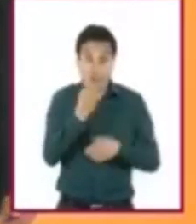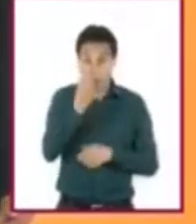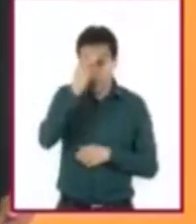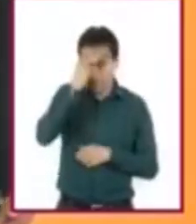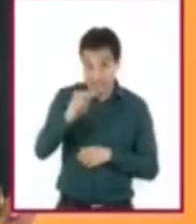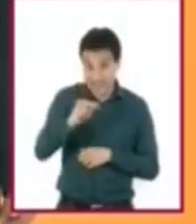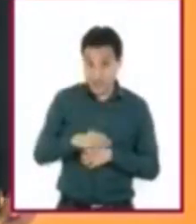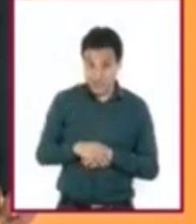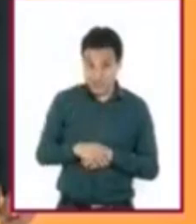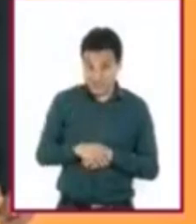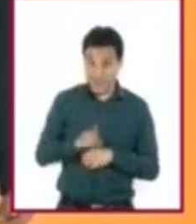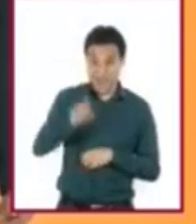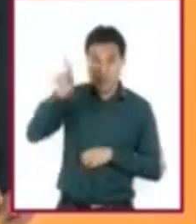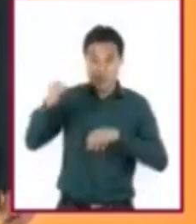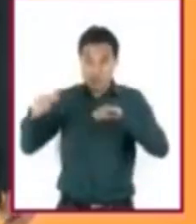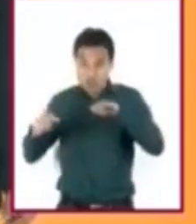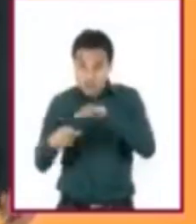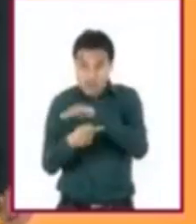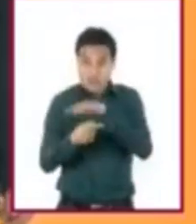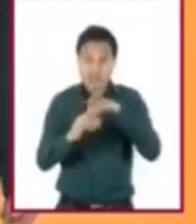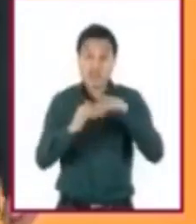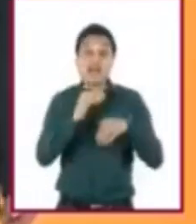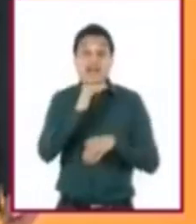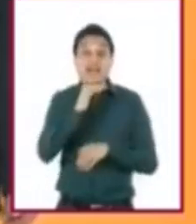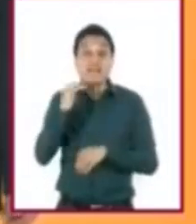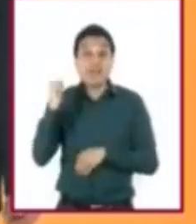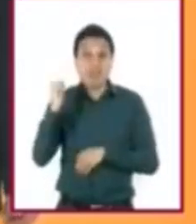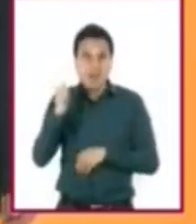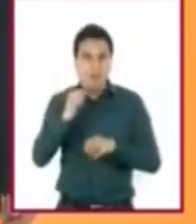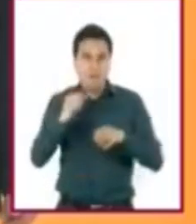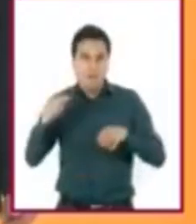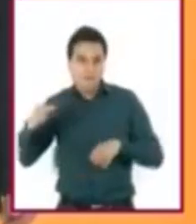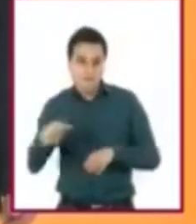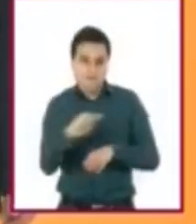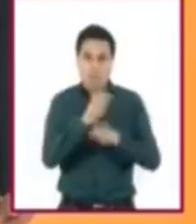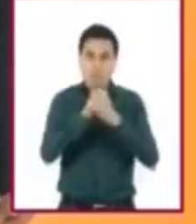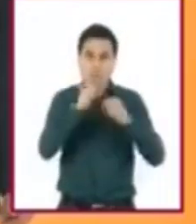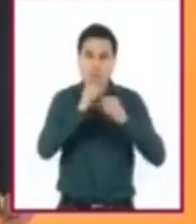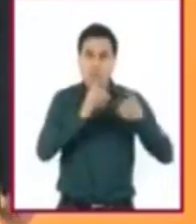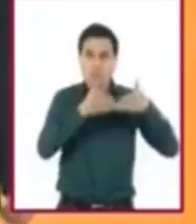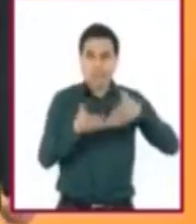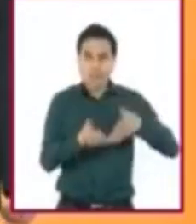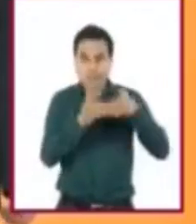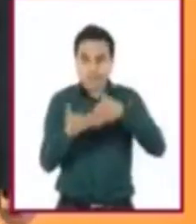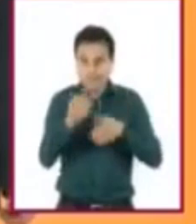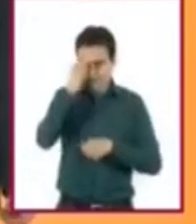atacadas por submarinos alemanes, lo que propició que nuestro país le declarara la guerra a Alemania.